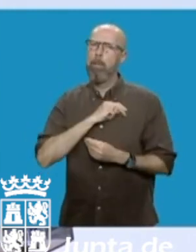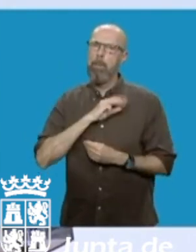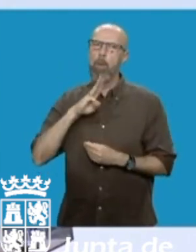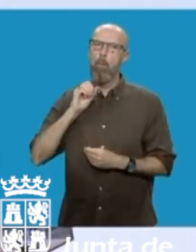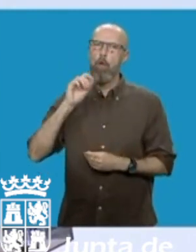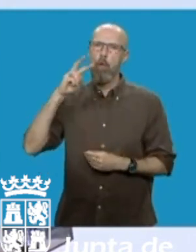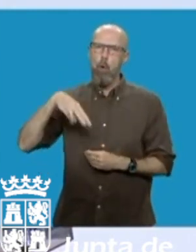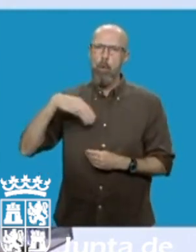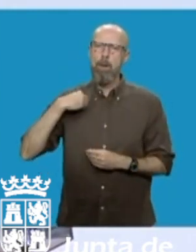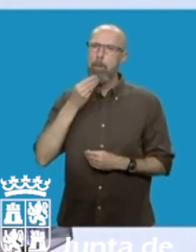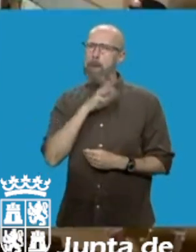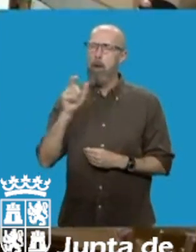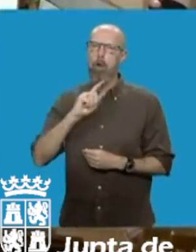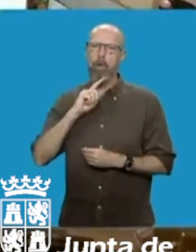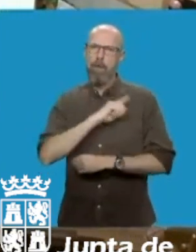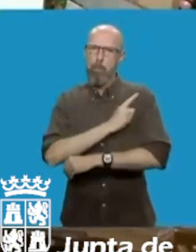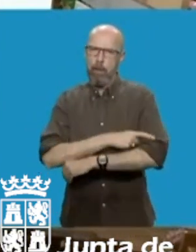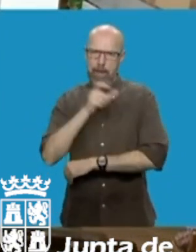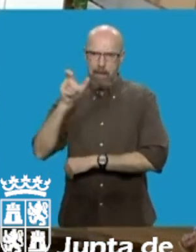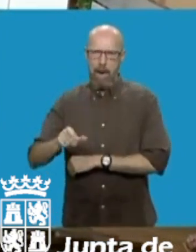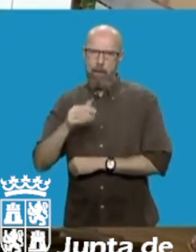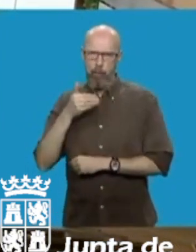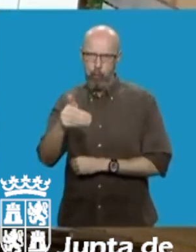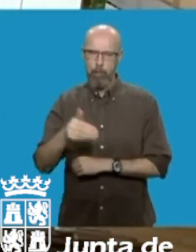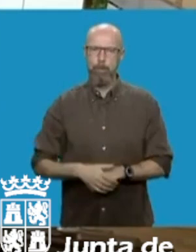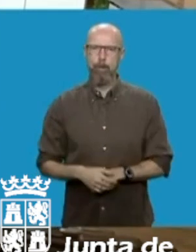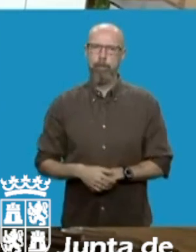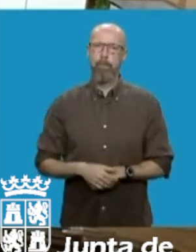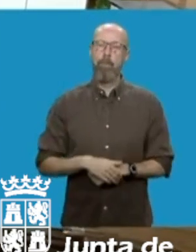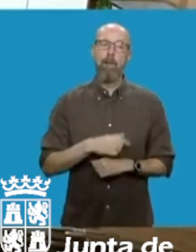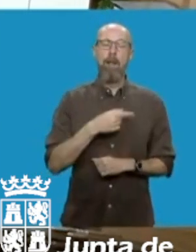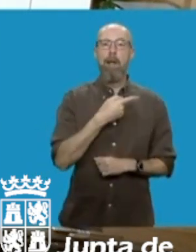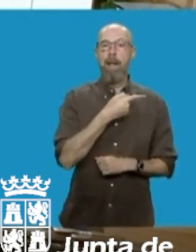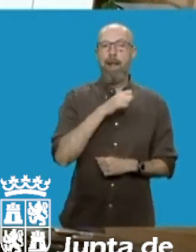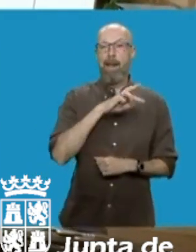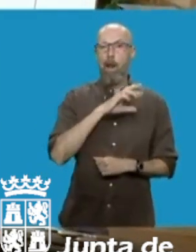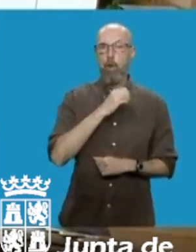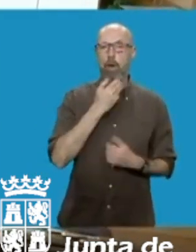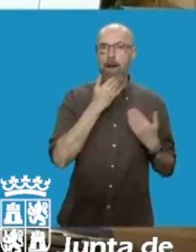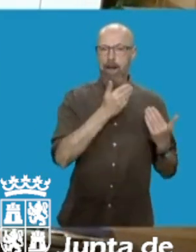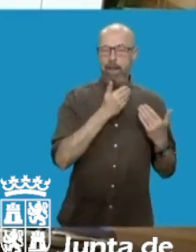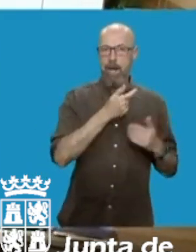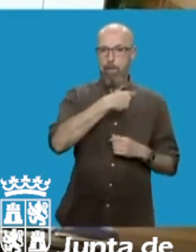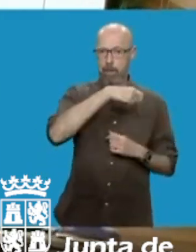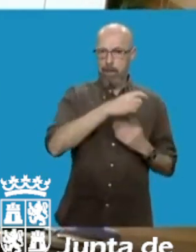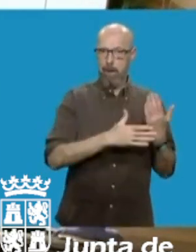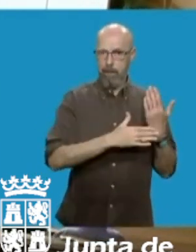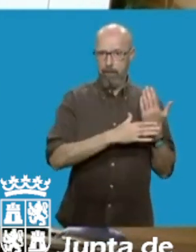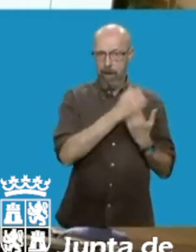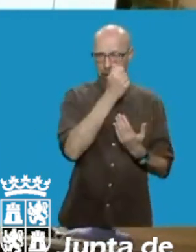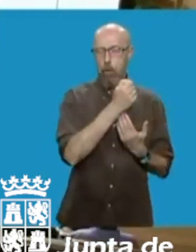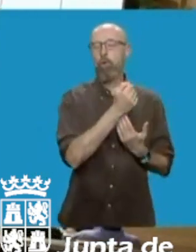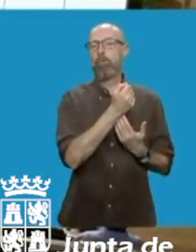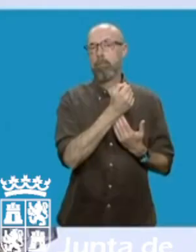mejor deportista promesa. Entrega el galardón Gerardo García Laguero, presidente de la Asociación de Federaciones Deportivas de Castilla y León